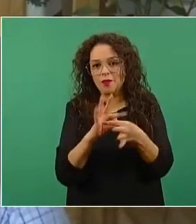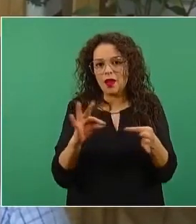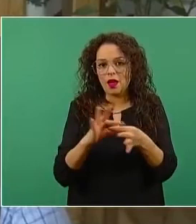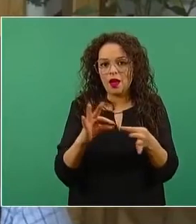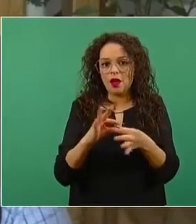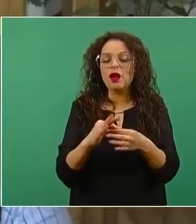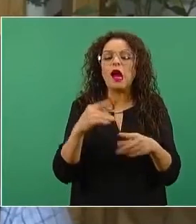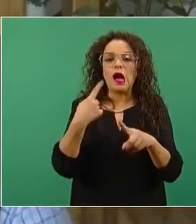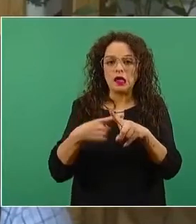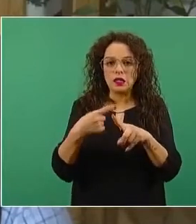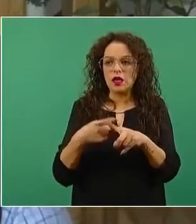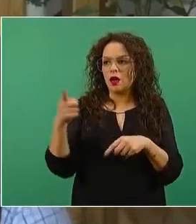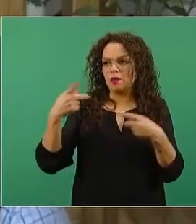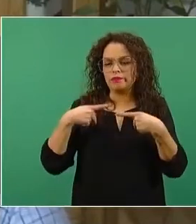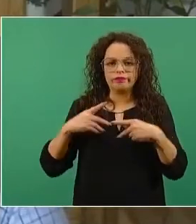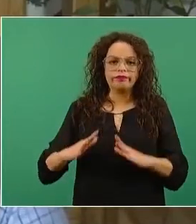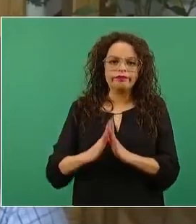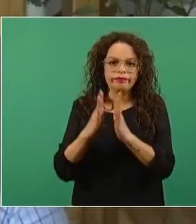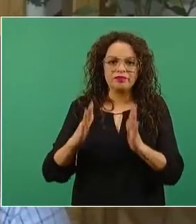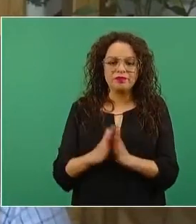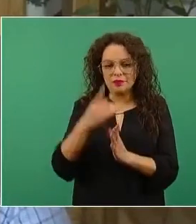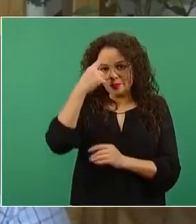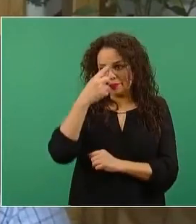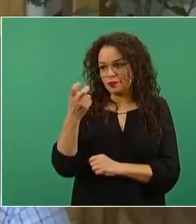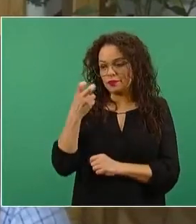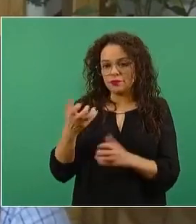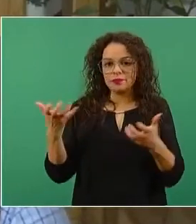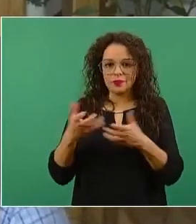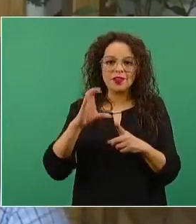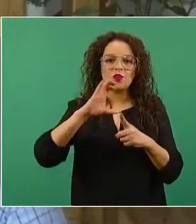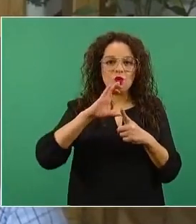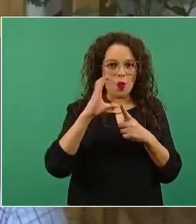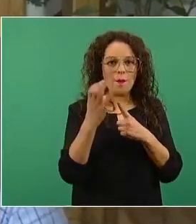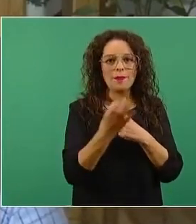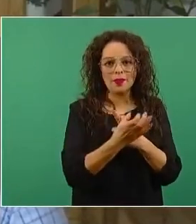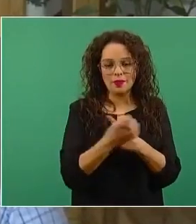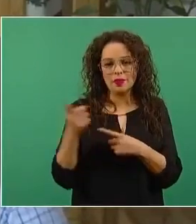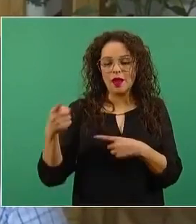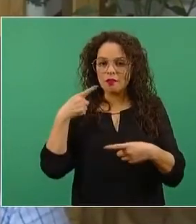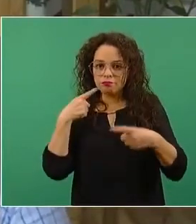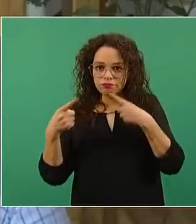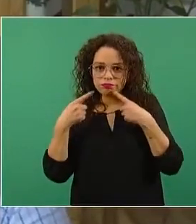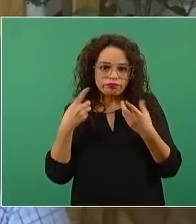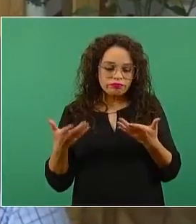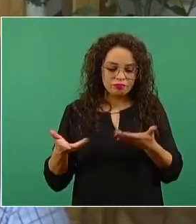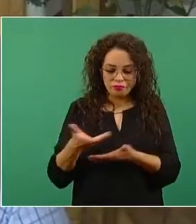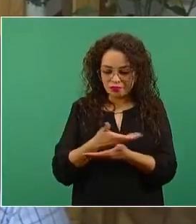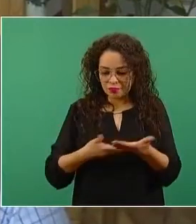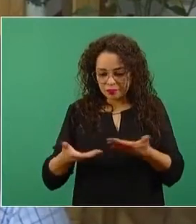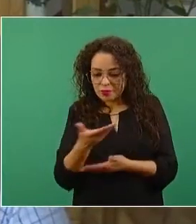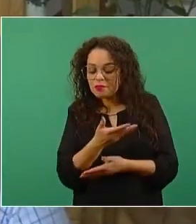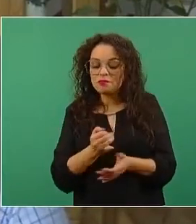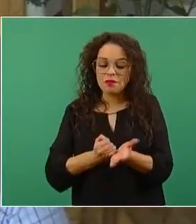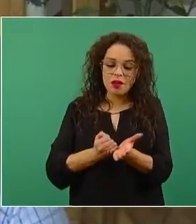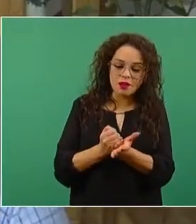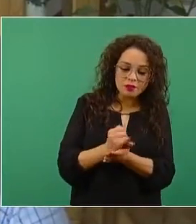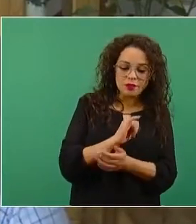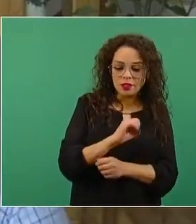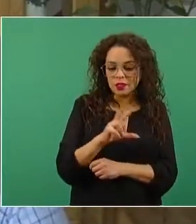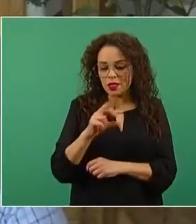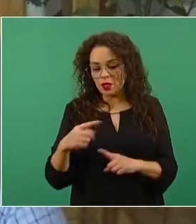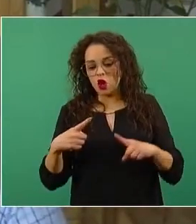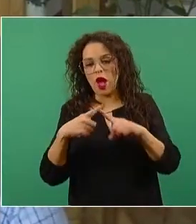los que están participando activamente en estas dictaminaciones, los que están llevando a cabo estos grupos, recordando que